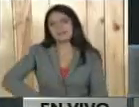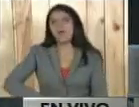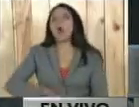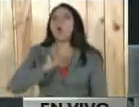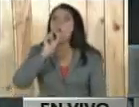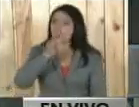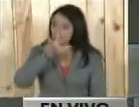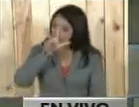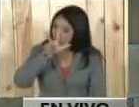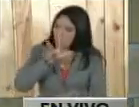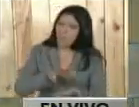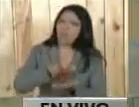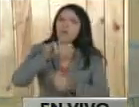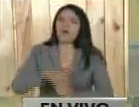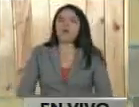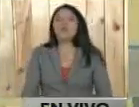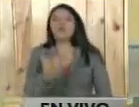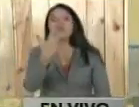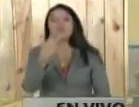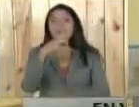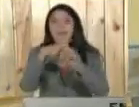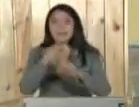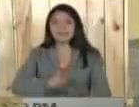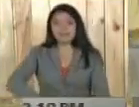Aprobado. Aprobado los tres expresidentes.